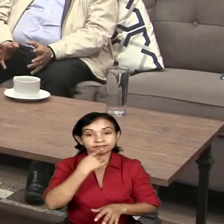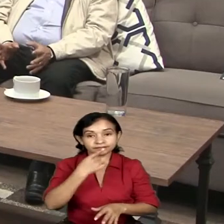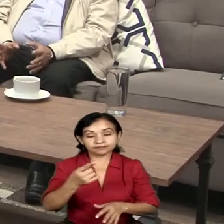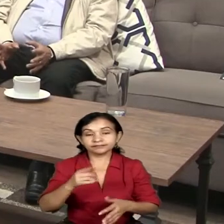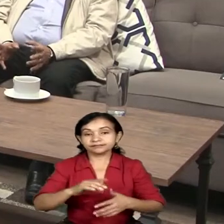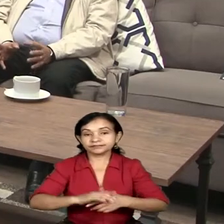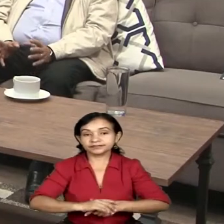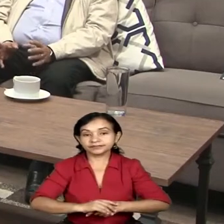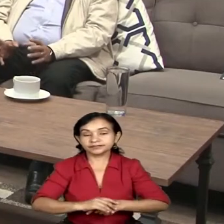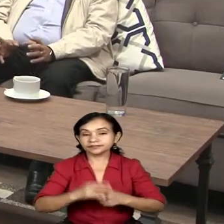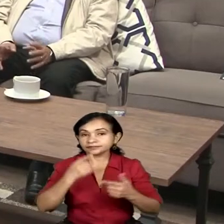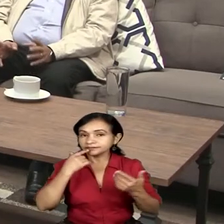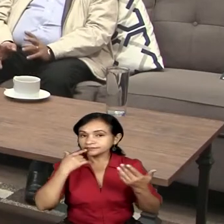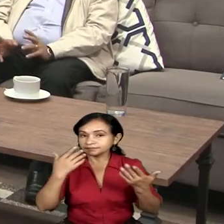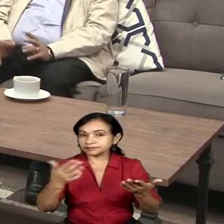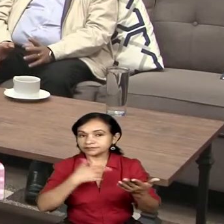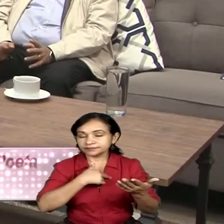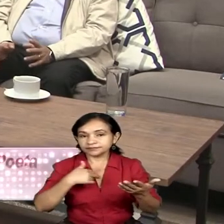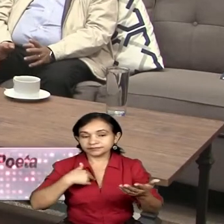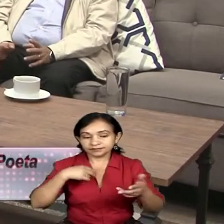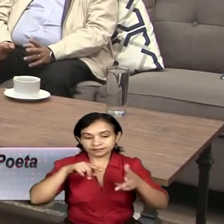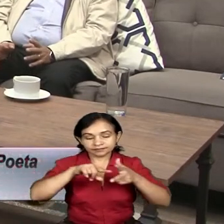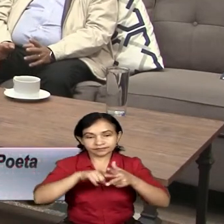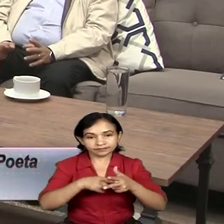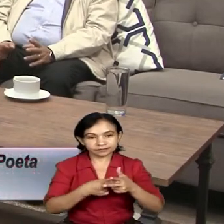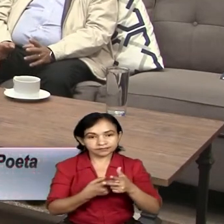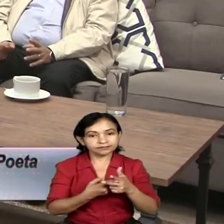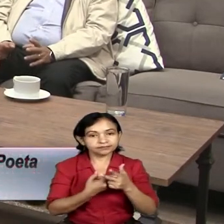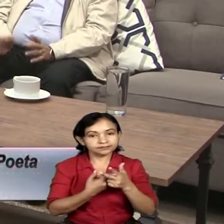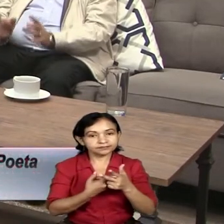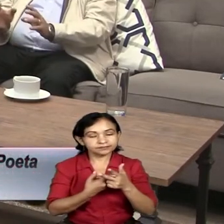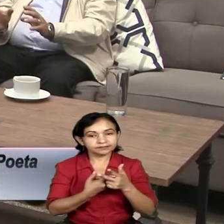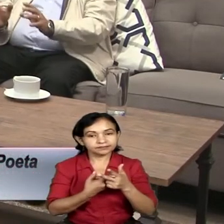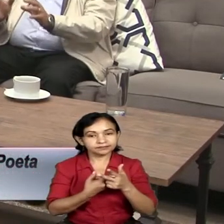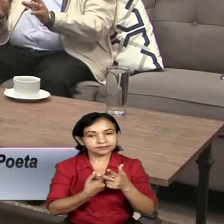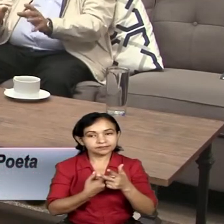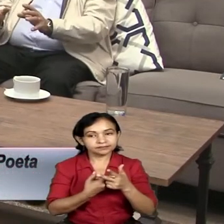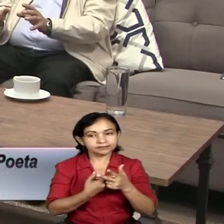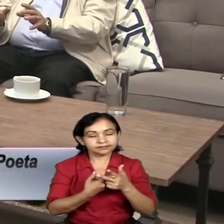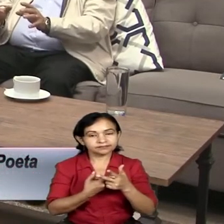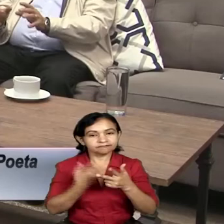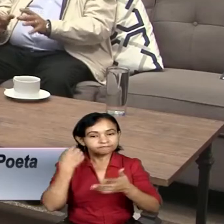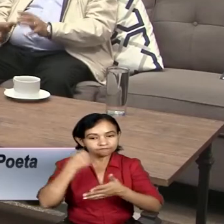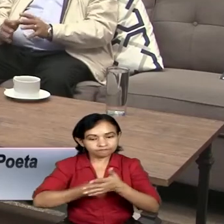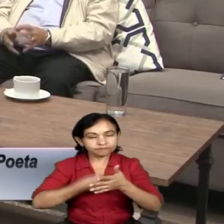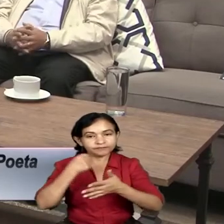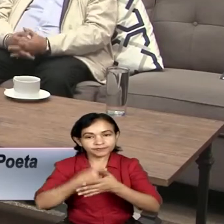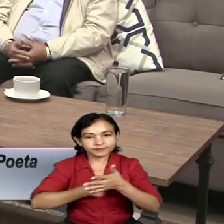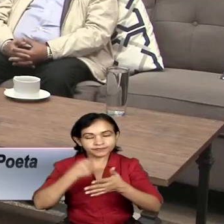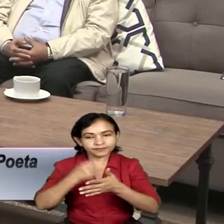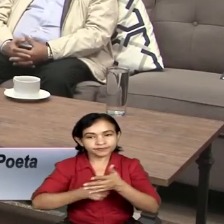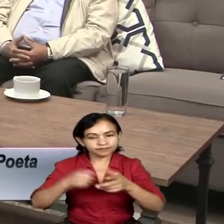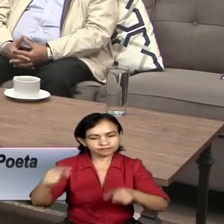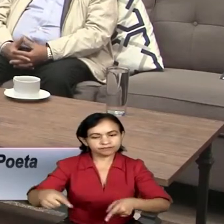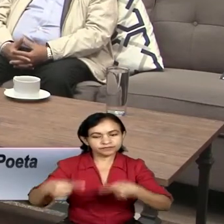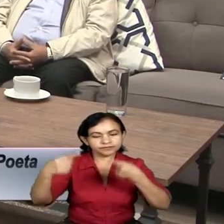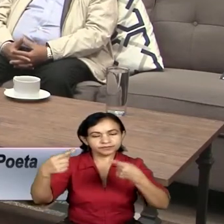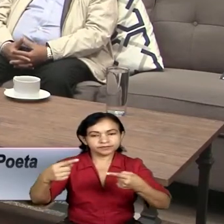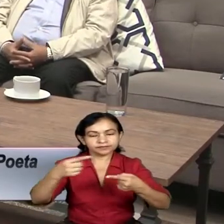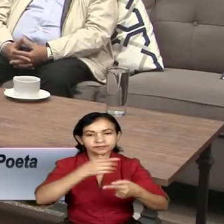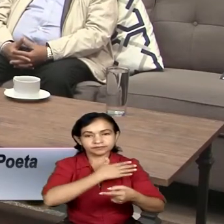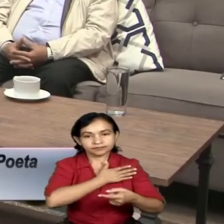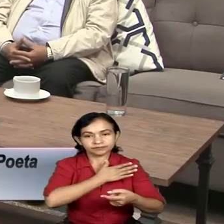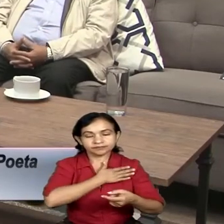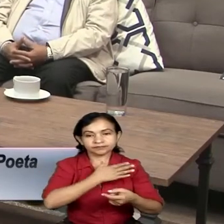Rigoberto. Porque es lo que da el inicio a la organicidad de la lucha contra la dictadura y a